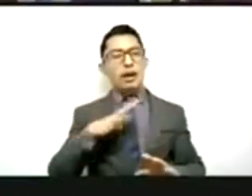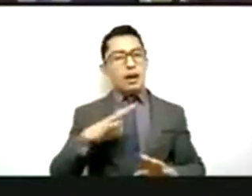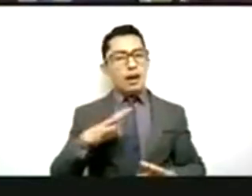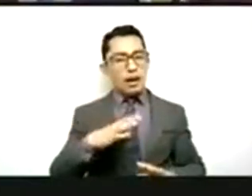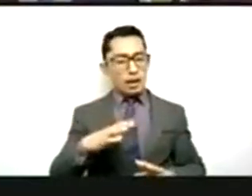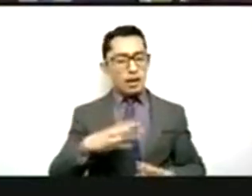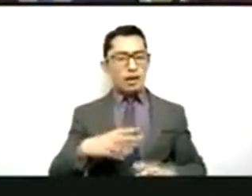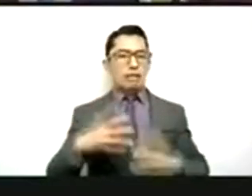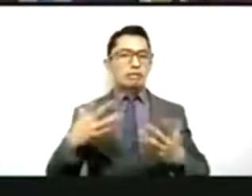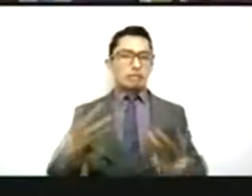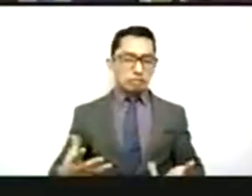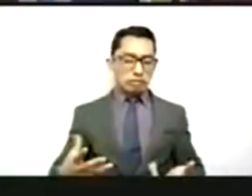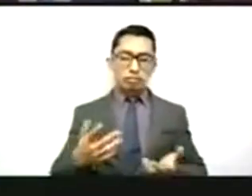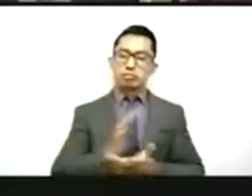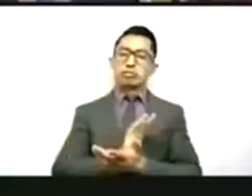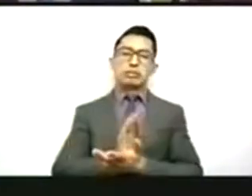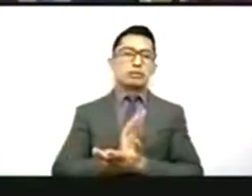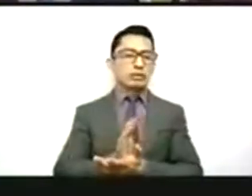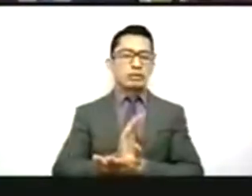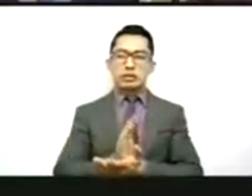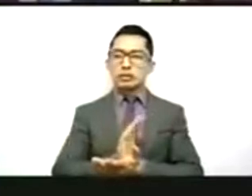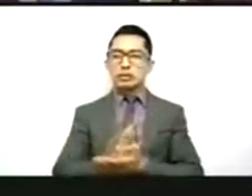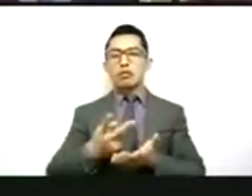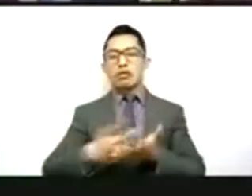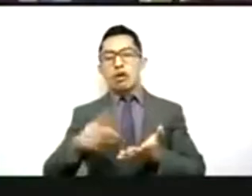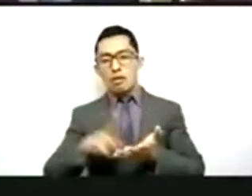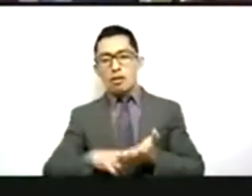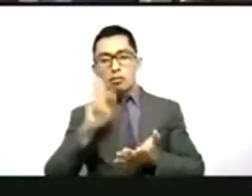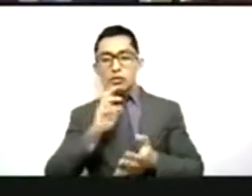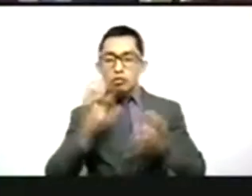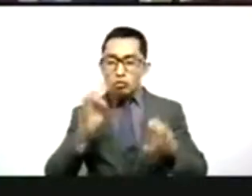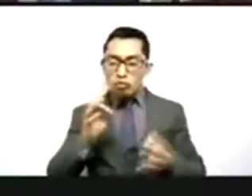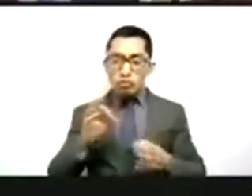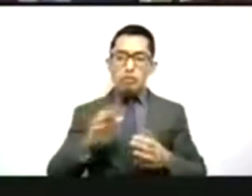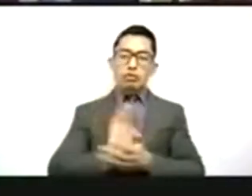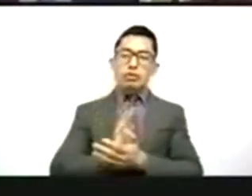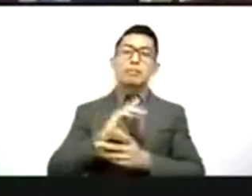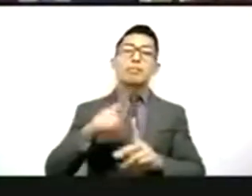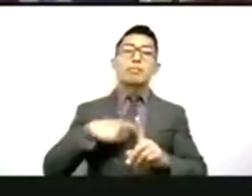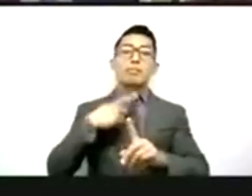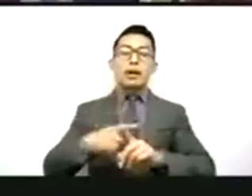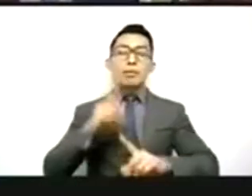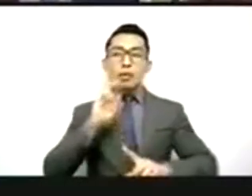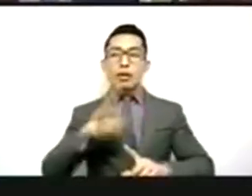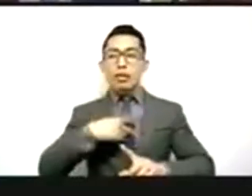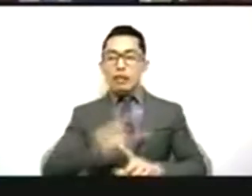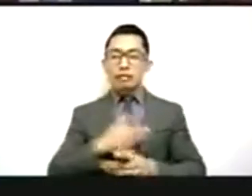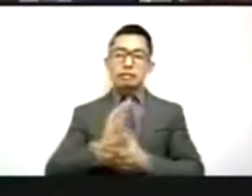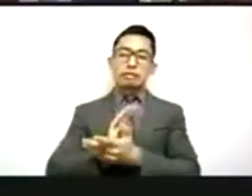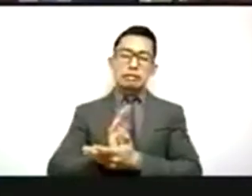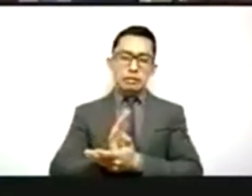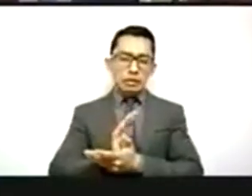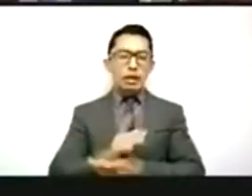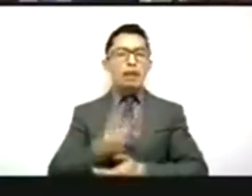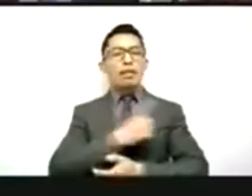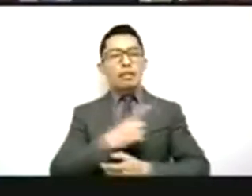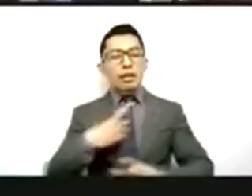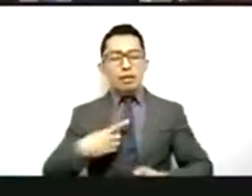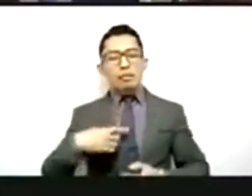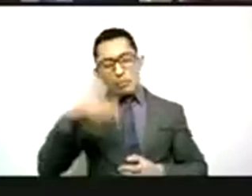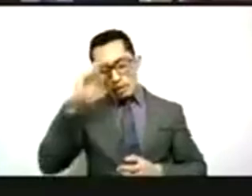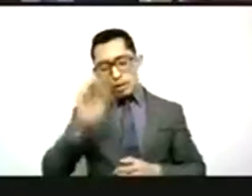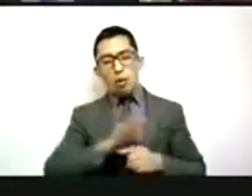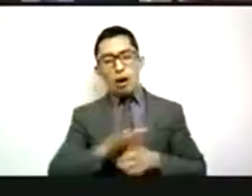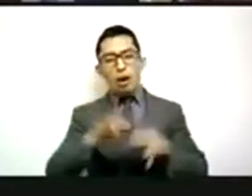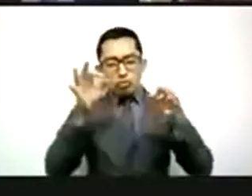dobles discriminaciones, dobles violencias incluso. Así es que me parece que sí hay que darles el formato, y una vez